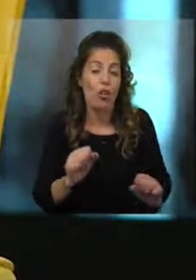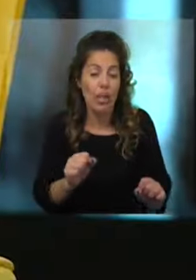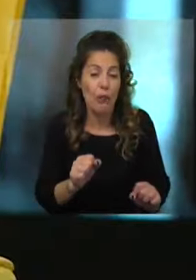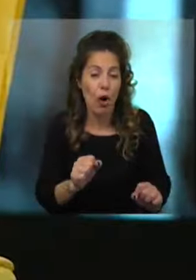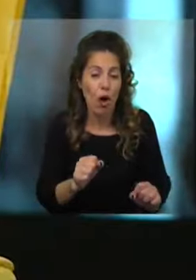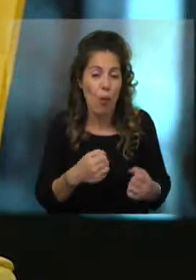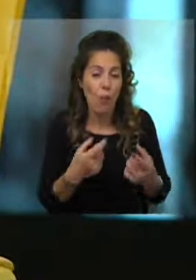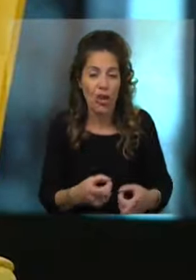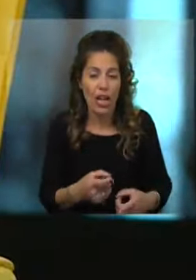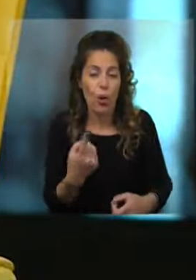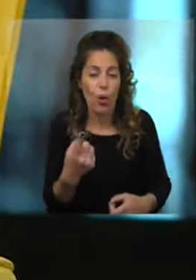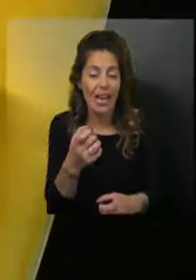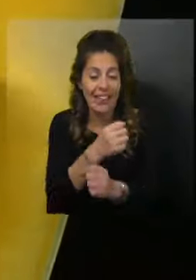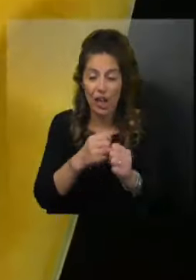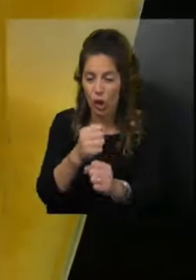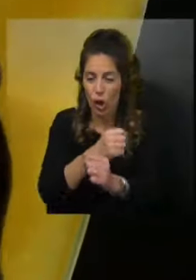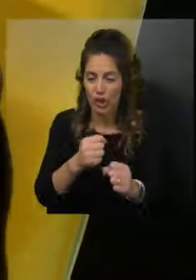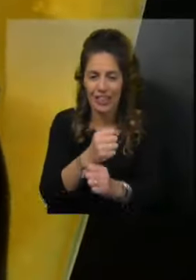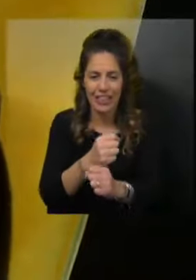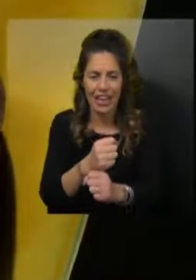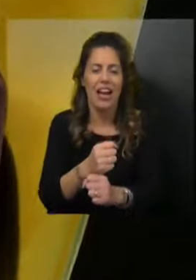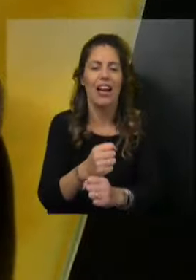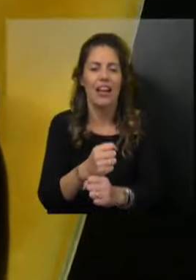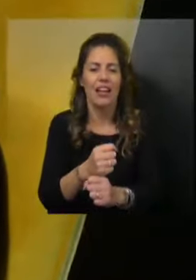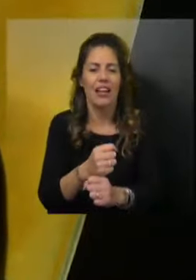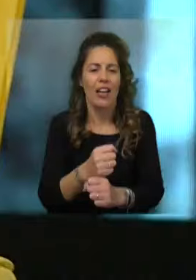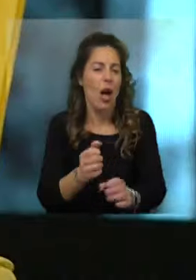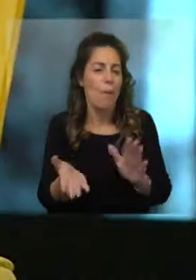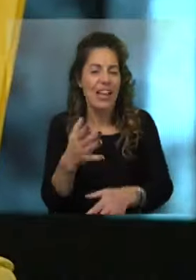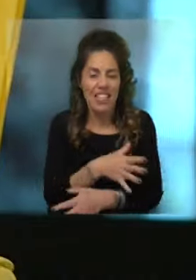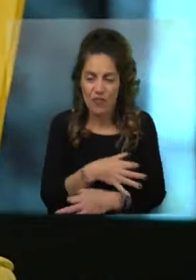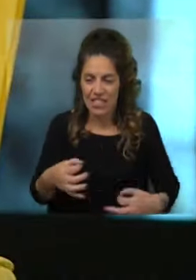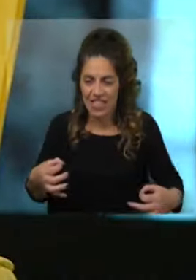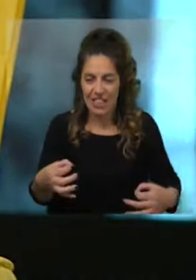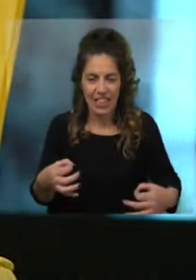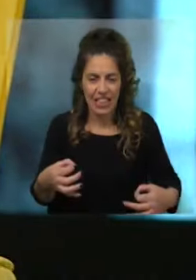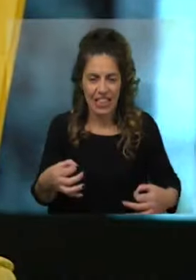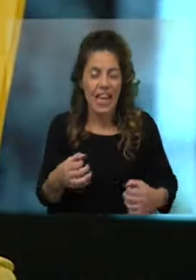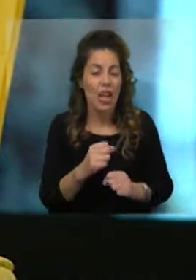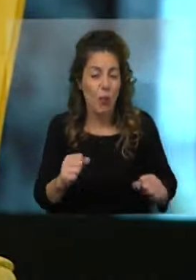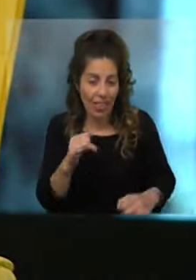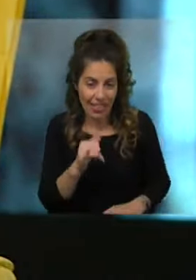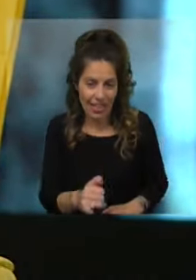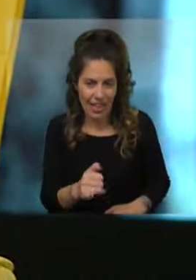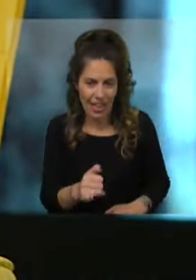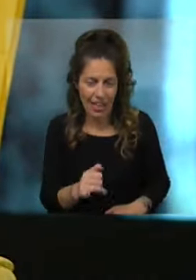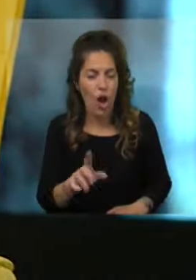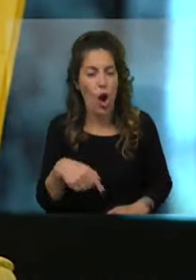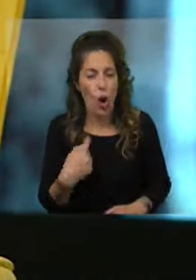eh una tecnología que sea mucho más eficiente y que pueda tener